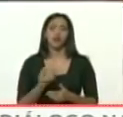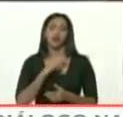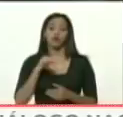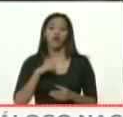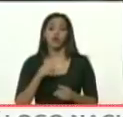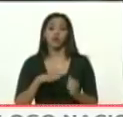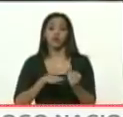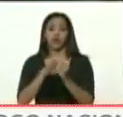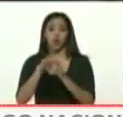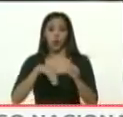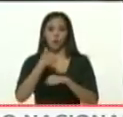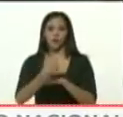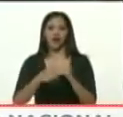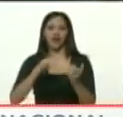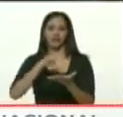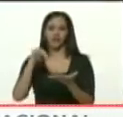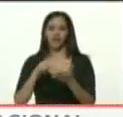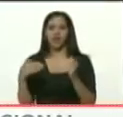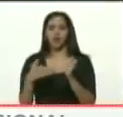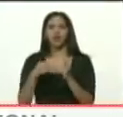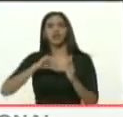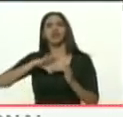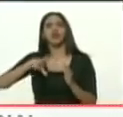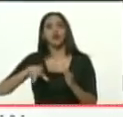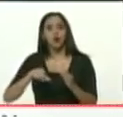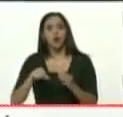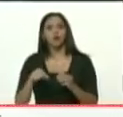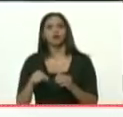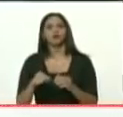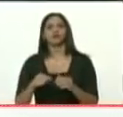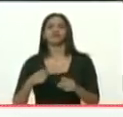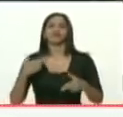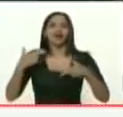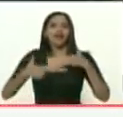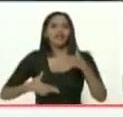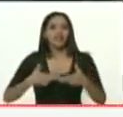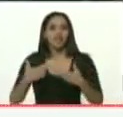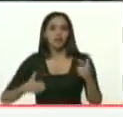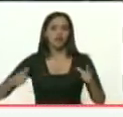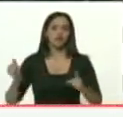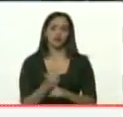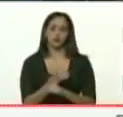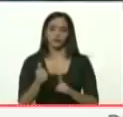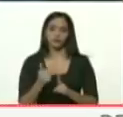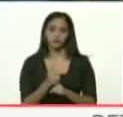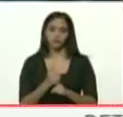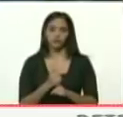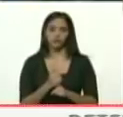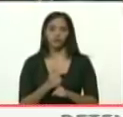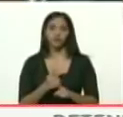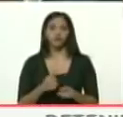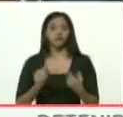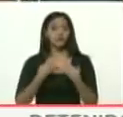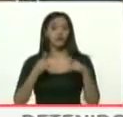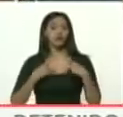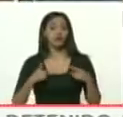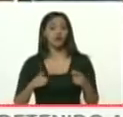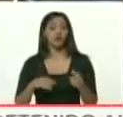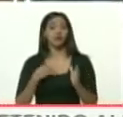plan nacional contra el robo, hurto, vandalismo y sabotaje de las diferentes